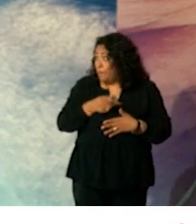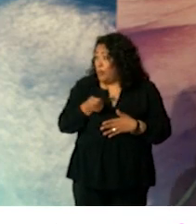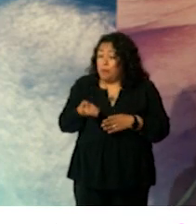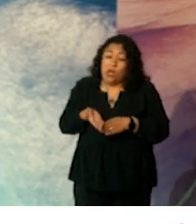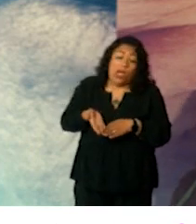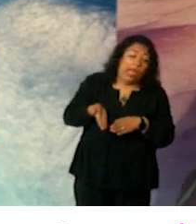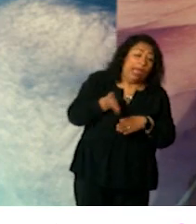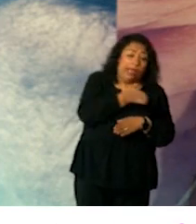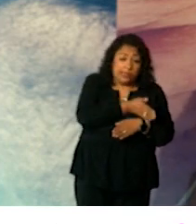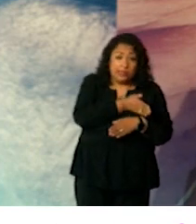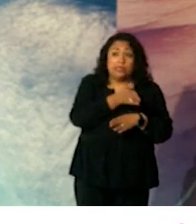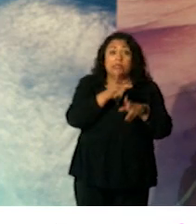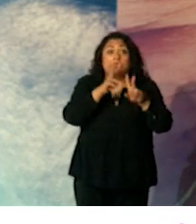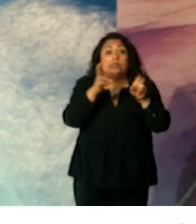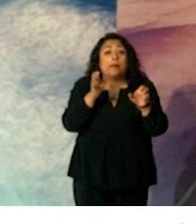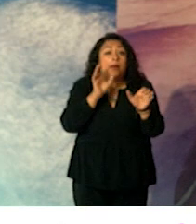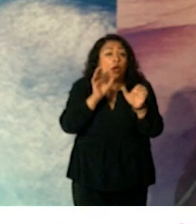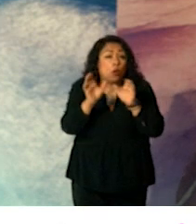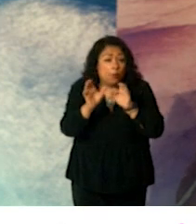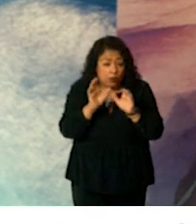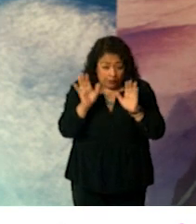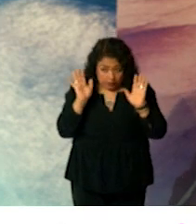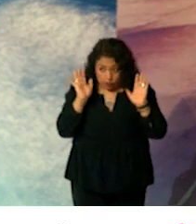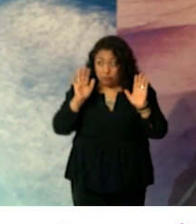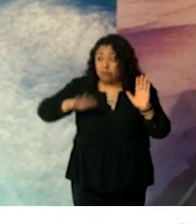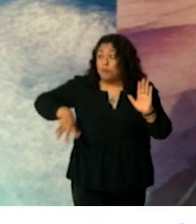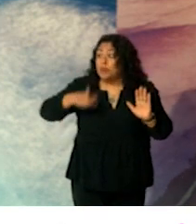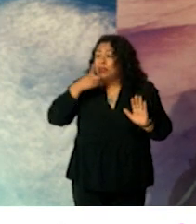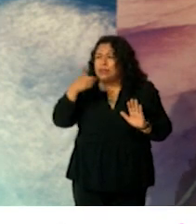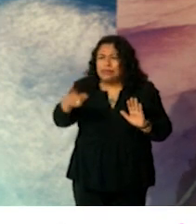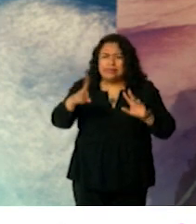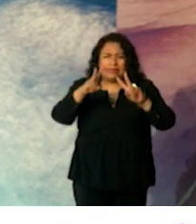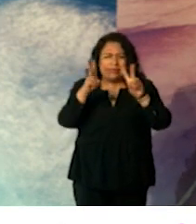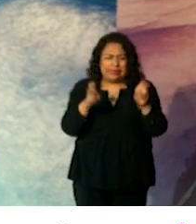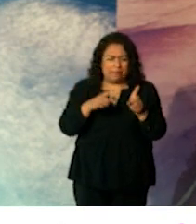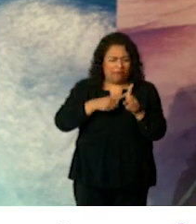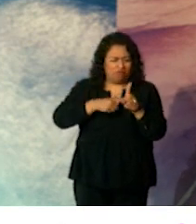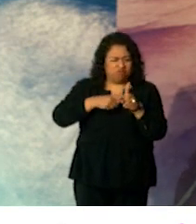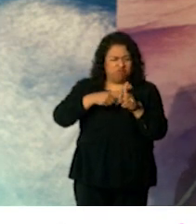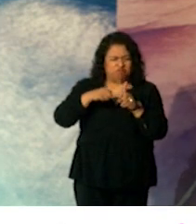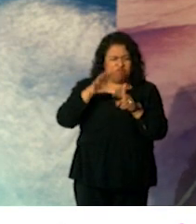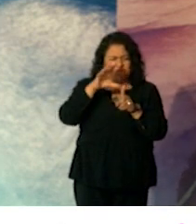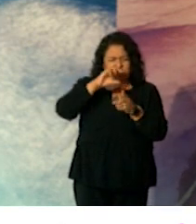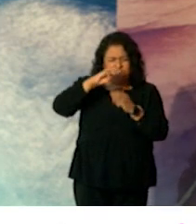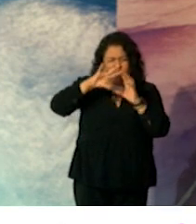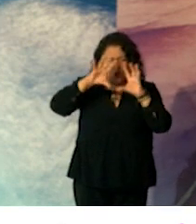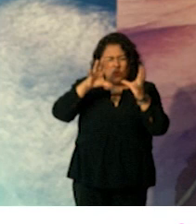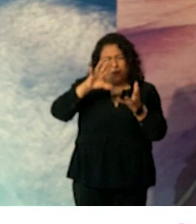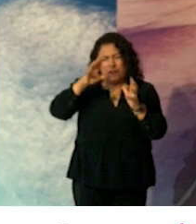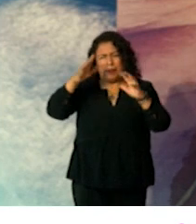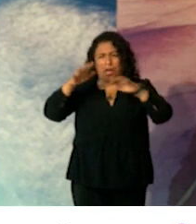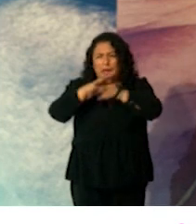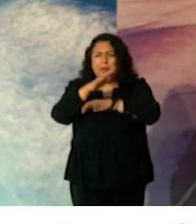primero, antes de todo esto, es el tema de la comunicación. O sea, nos están diciendo ebullición global, pero realmente, o sea, estamos aquí entendiendo tal vez